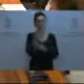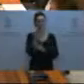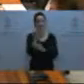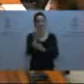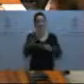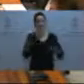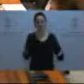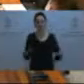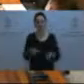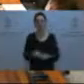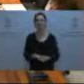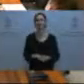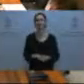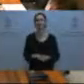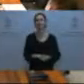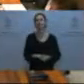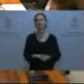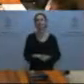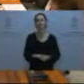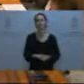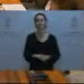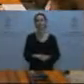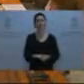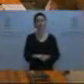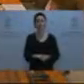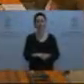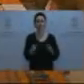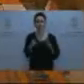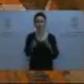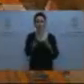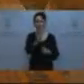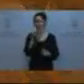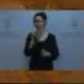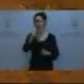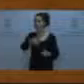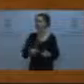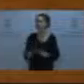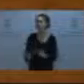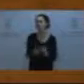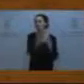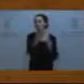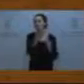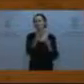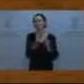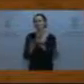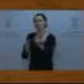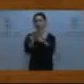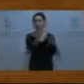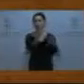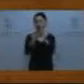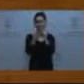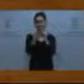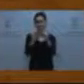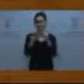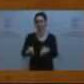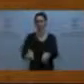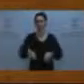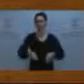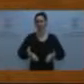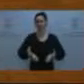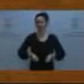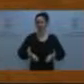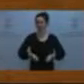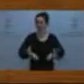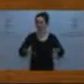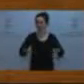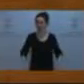Hoy consideramos necesario, desde el Grupo Parlamentario Popular, debatir sobre adopciones. Y por eso traemos